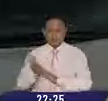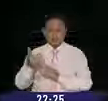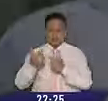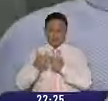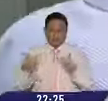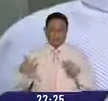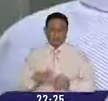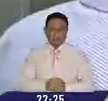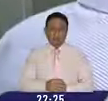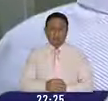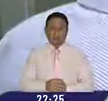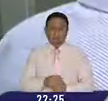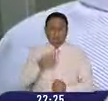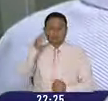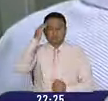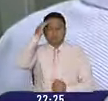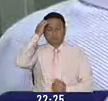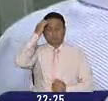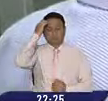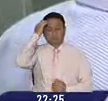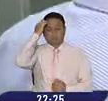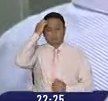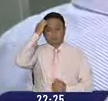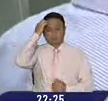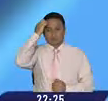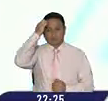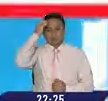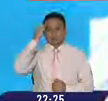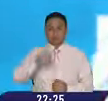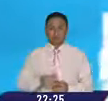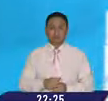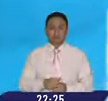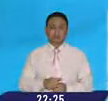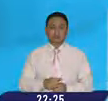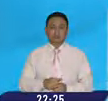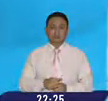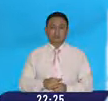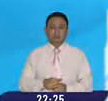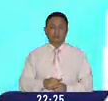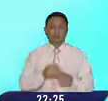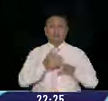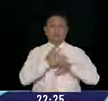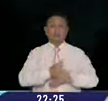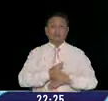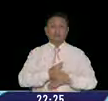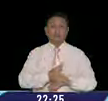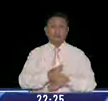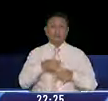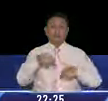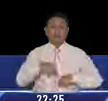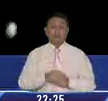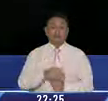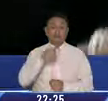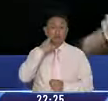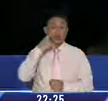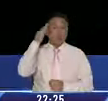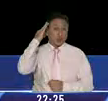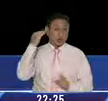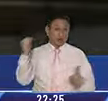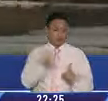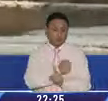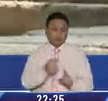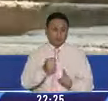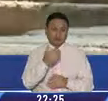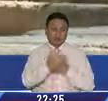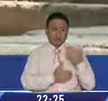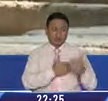sustitutivas. Informó Jorge Salazar. Más adelante, la violencia de género deja una